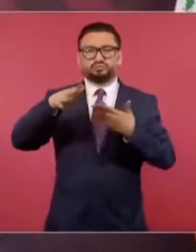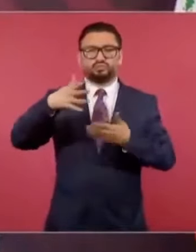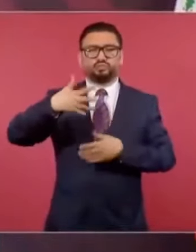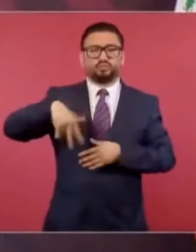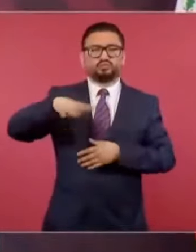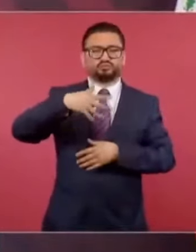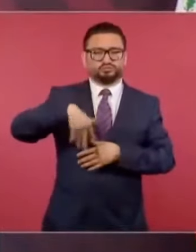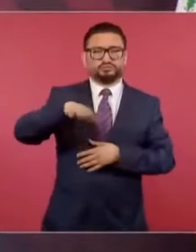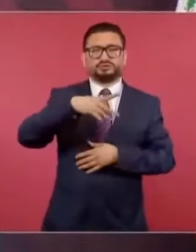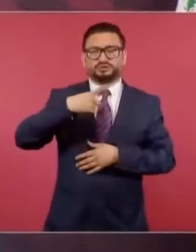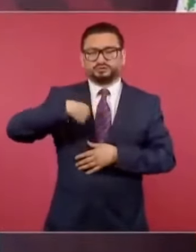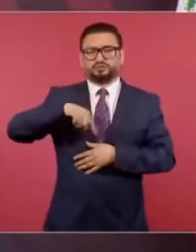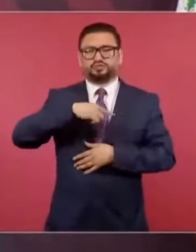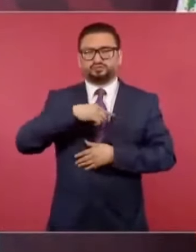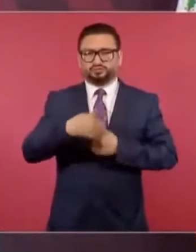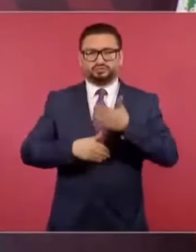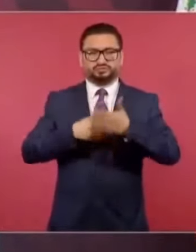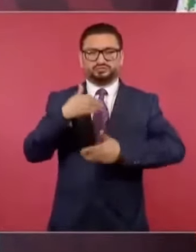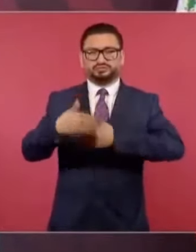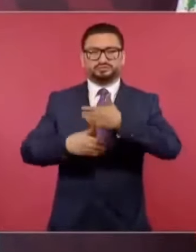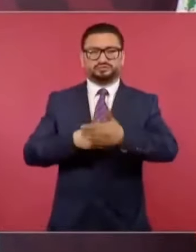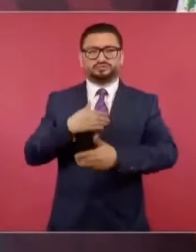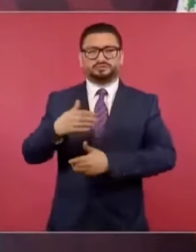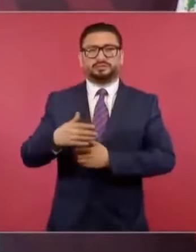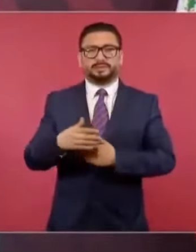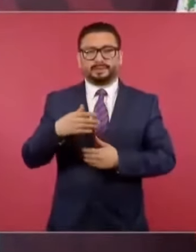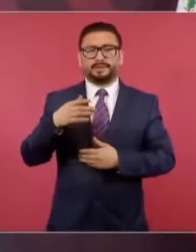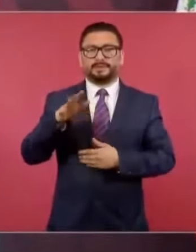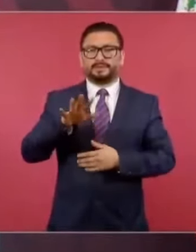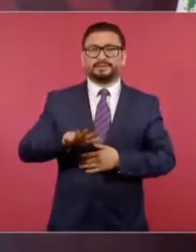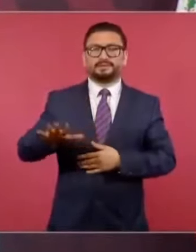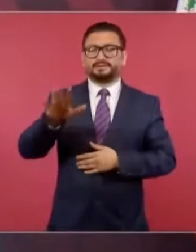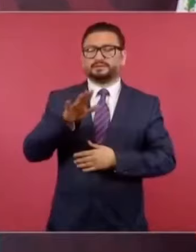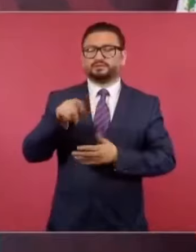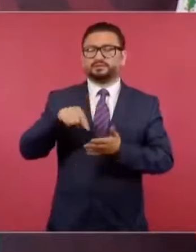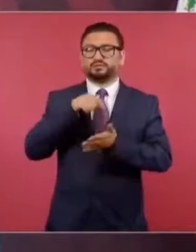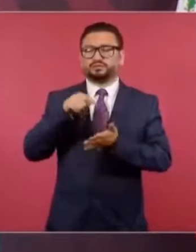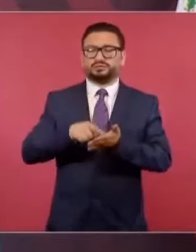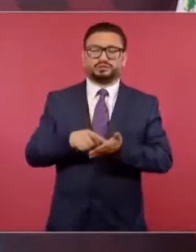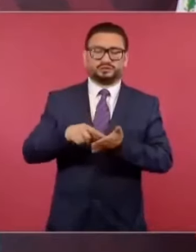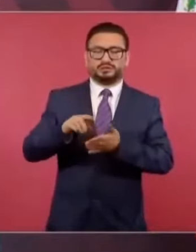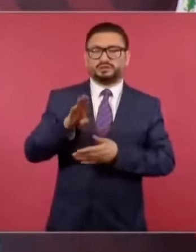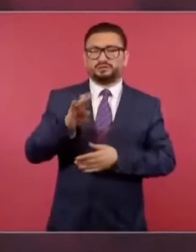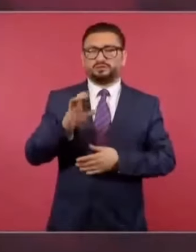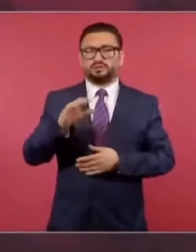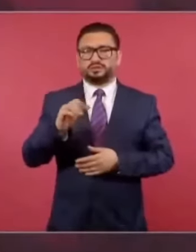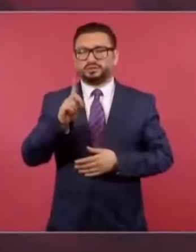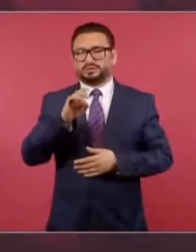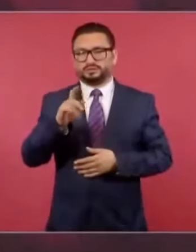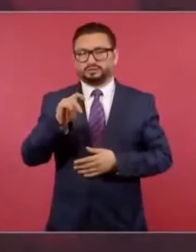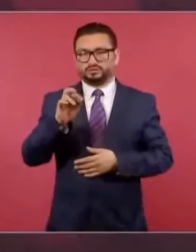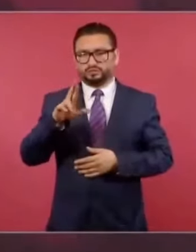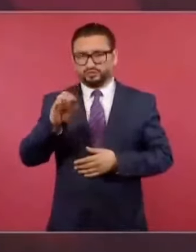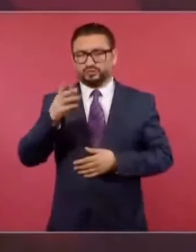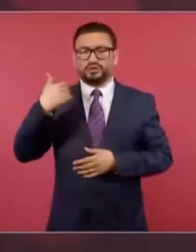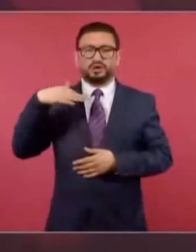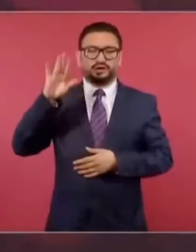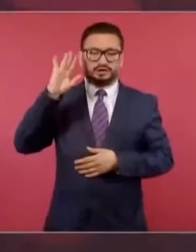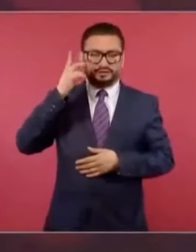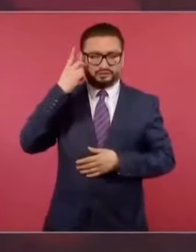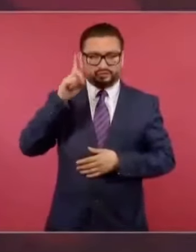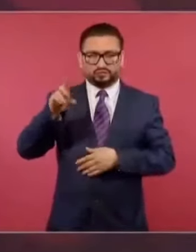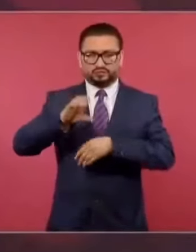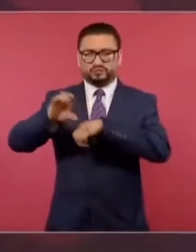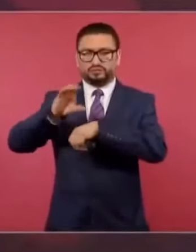ya nosotros avanzamos mucho en bocas del Toro que pertenecía a Colombia donde